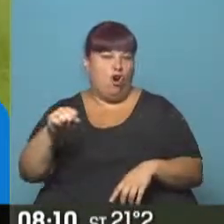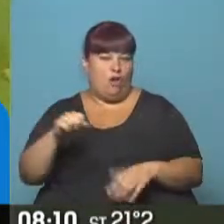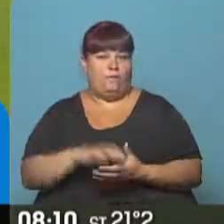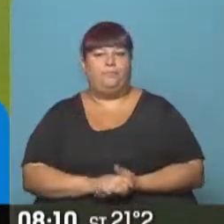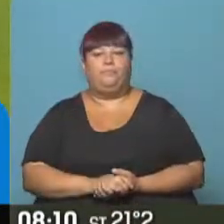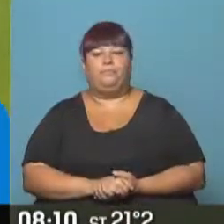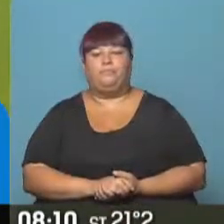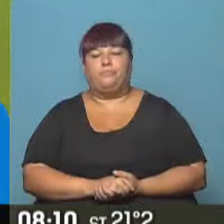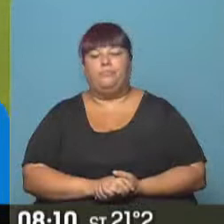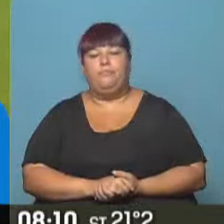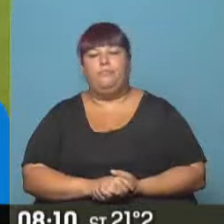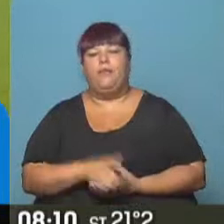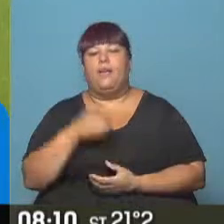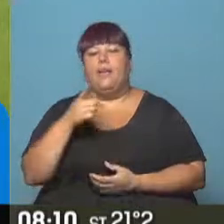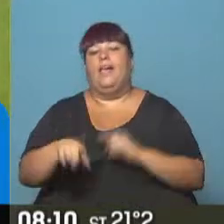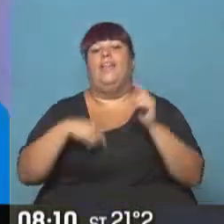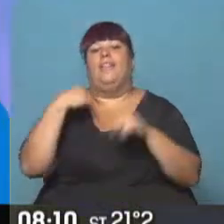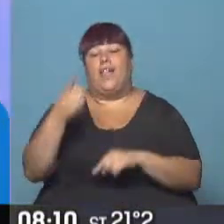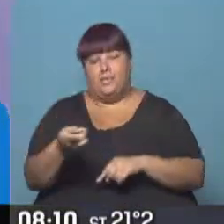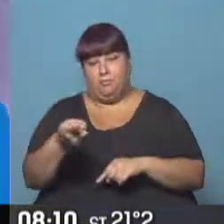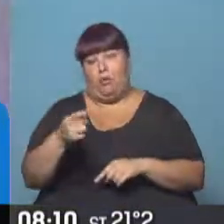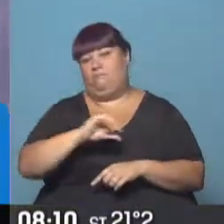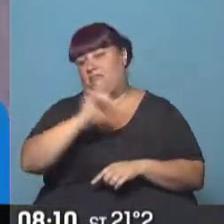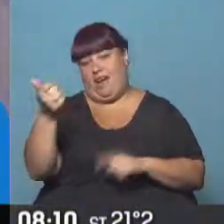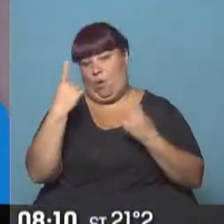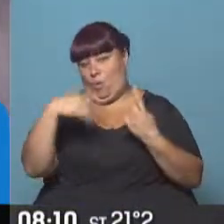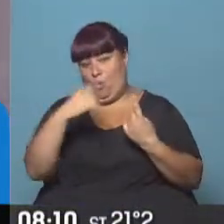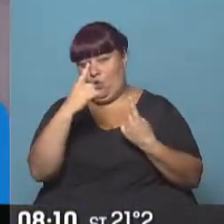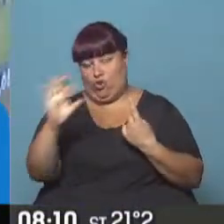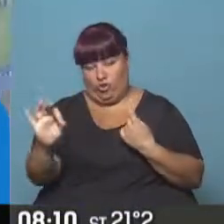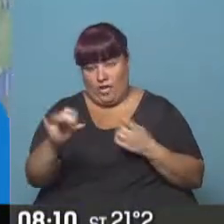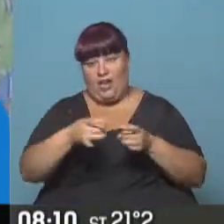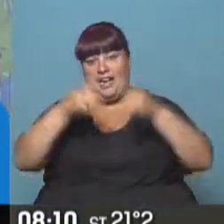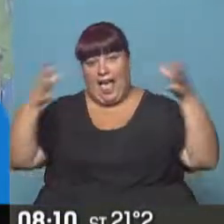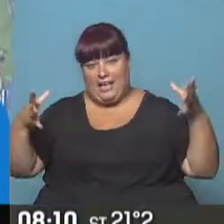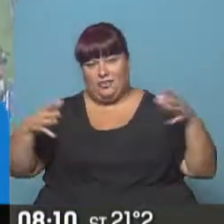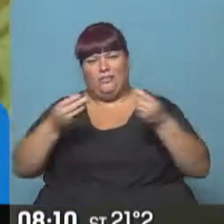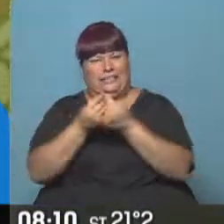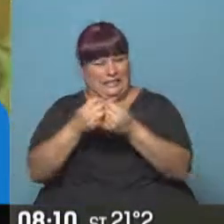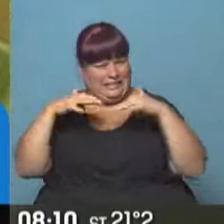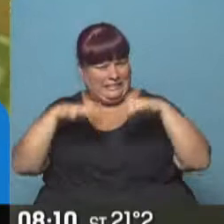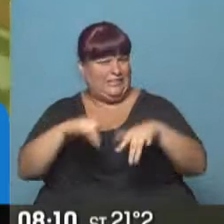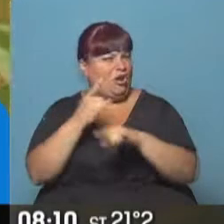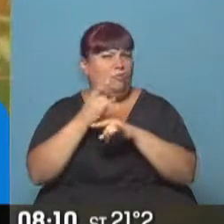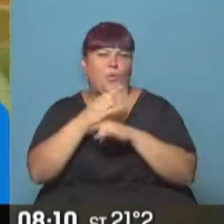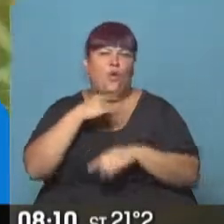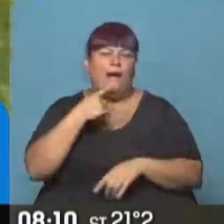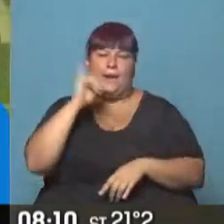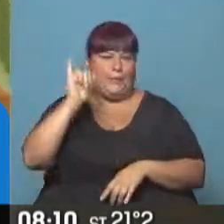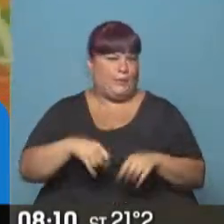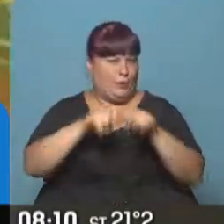que a la postre sería el de la victoria en el Clásico. Una verdadera multitud, como nos tienen acostumbrados River y